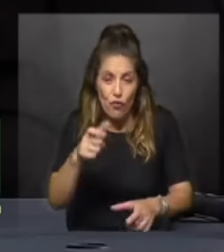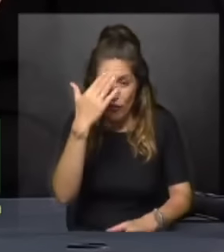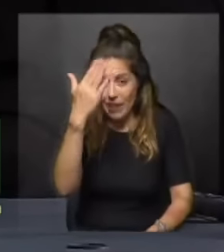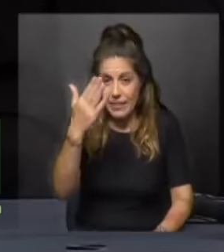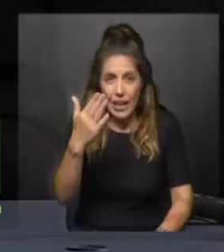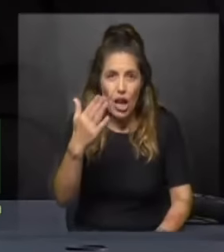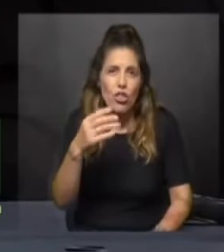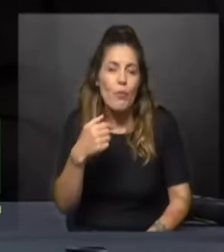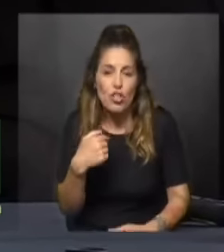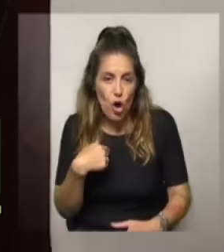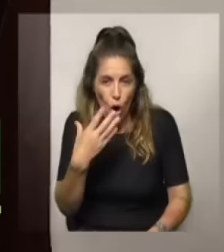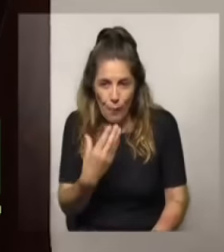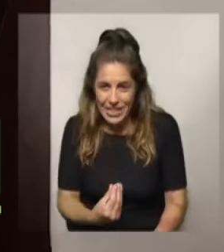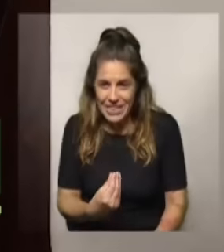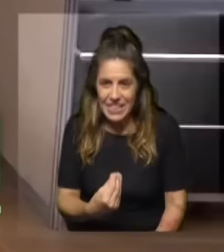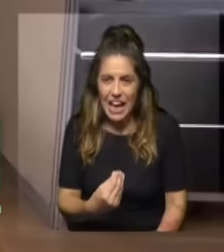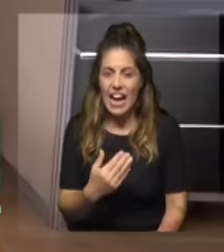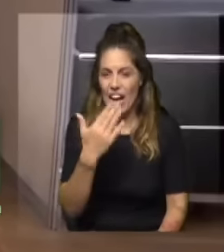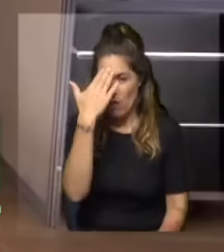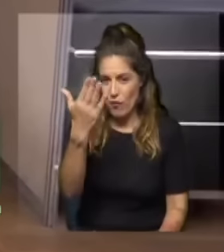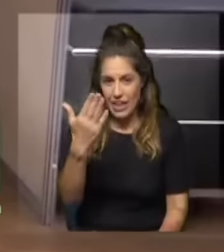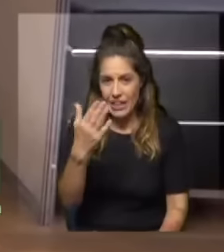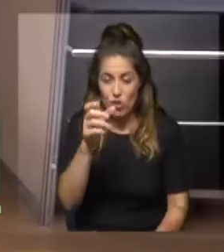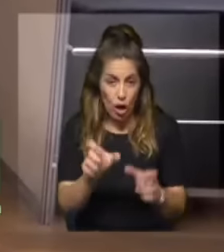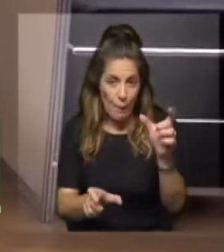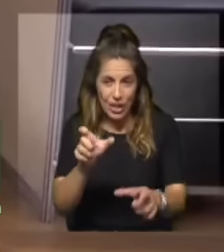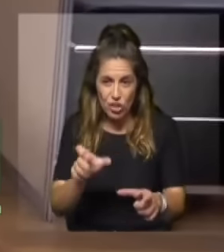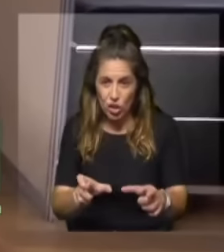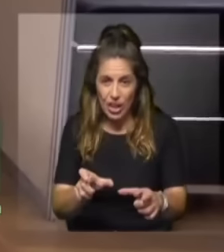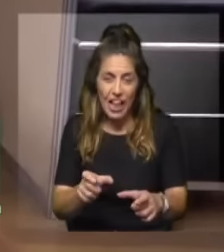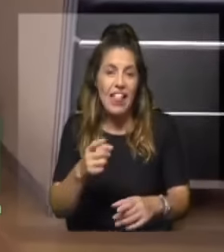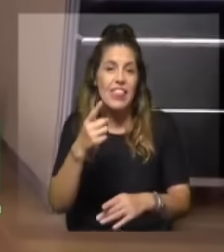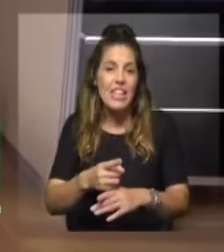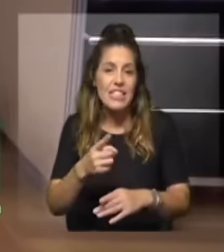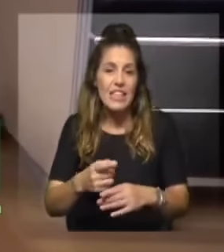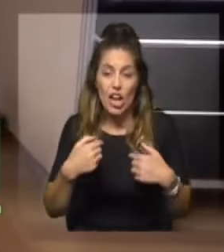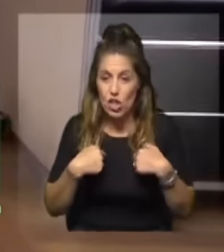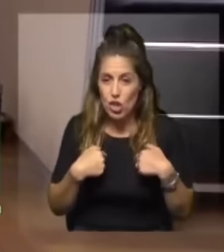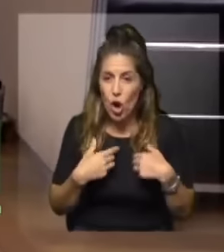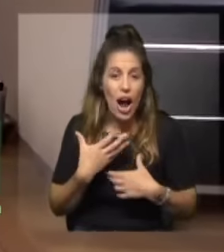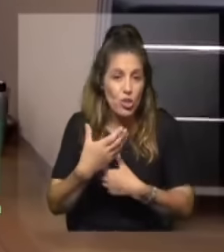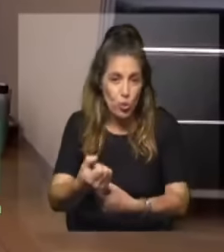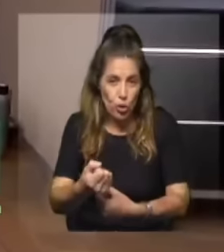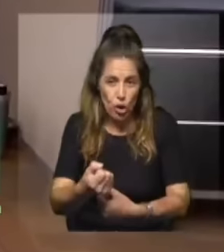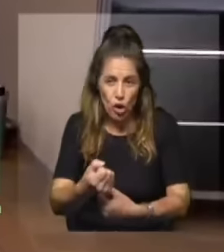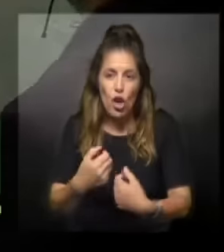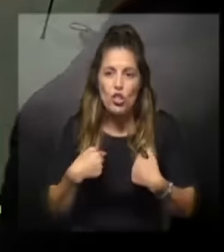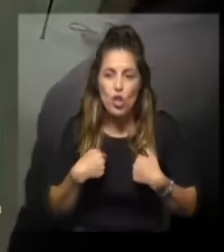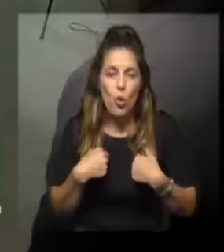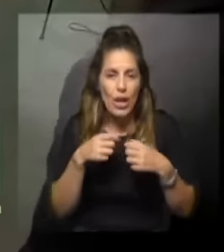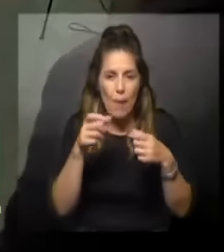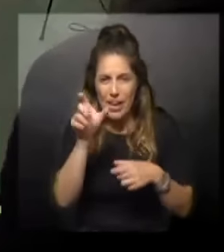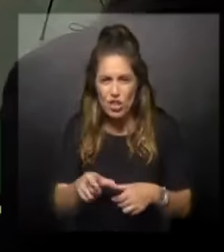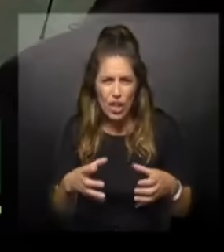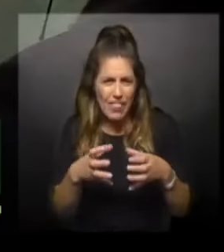amplio porque yo estoy convencida que el frente amplio son los frenteamplistas defina que yo ayudo soy una persona de